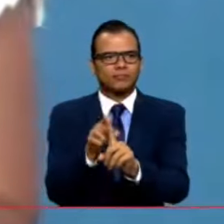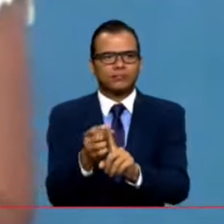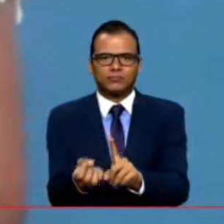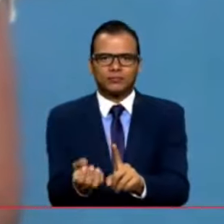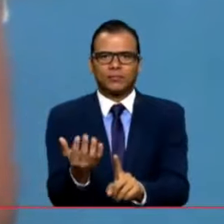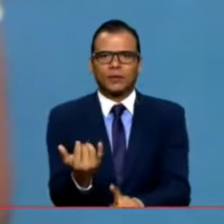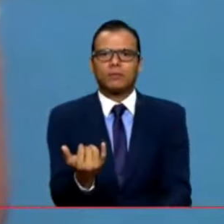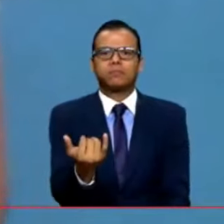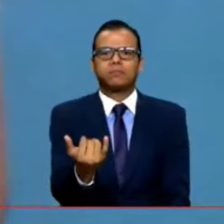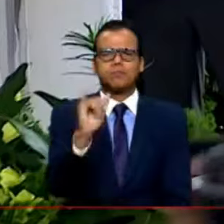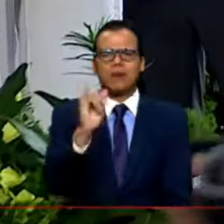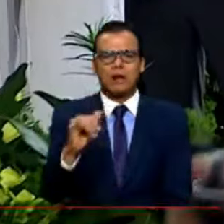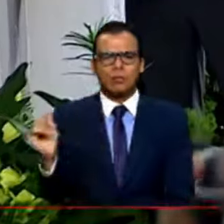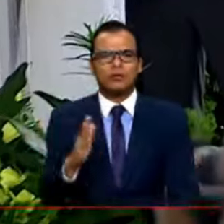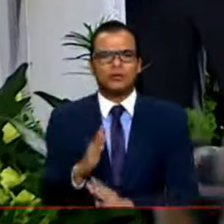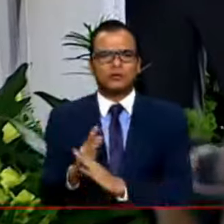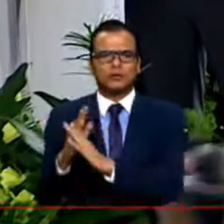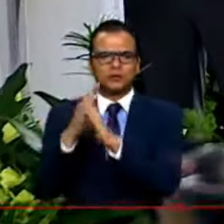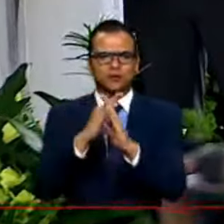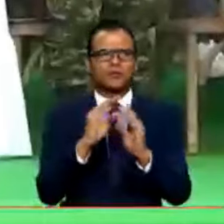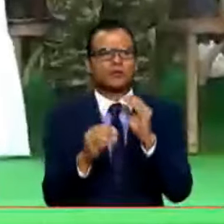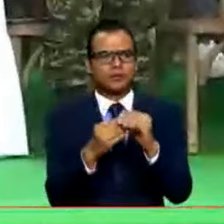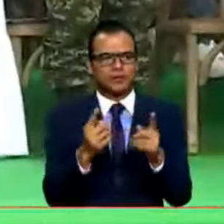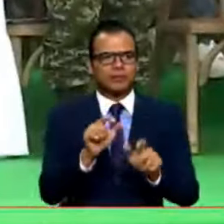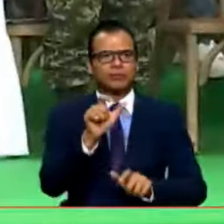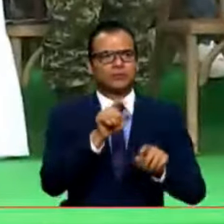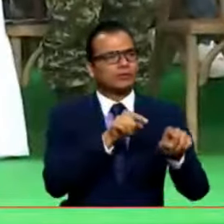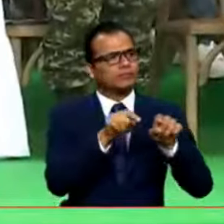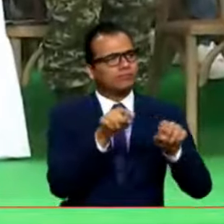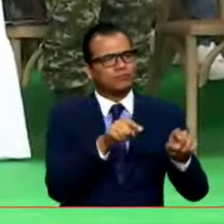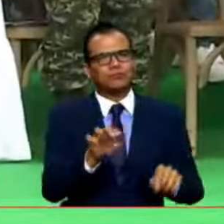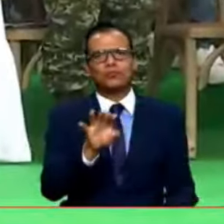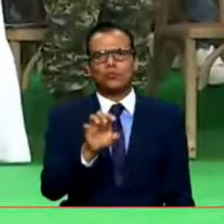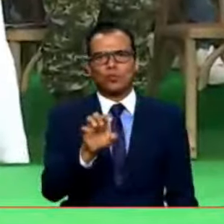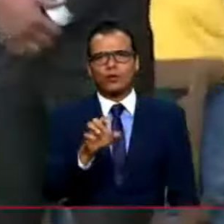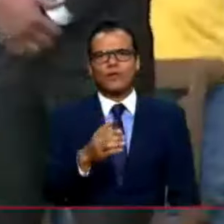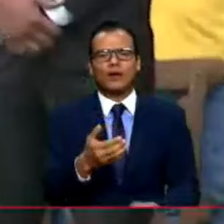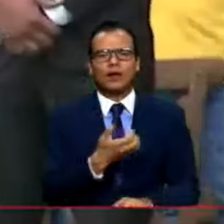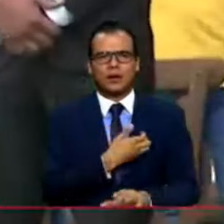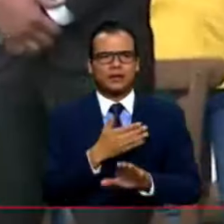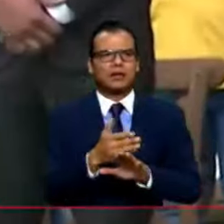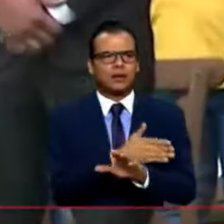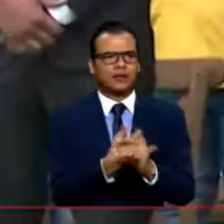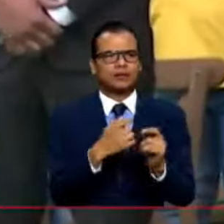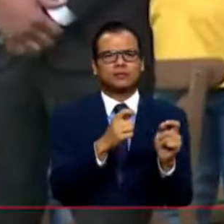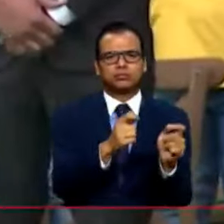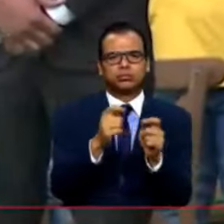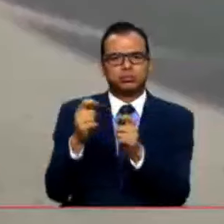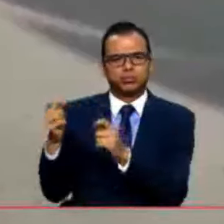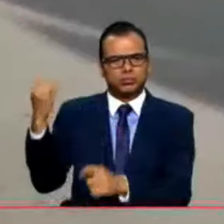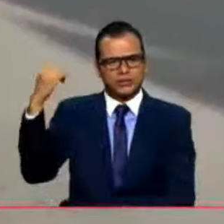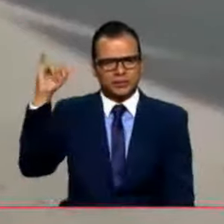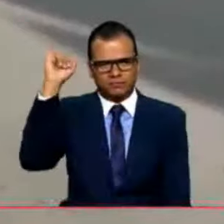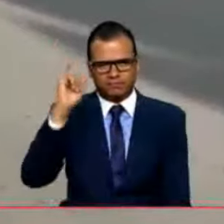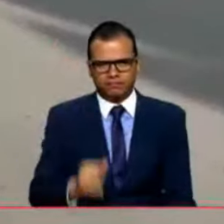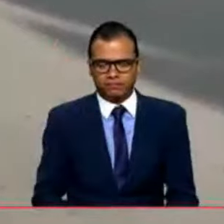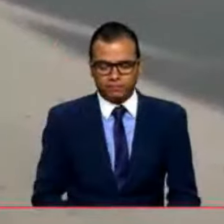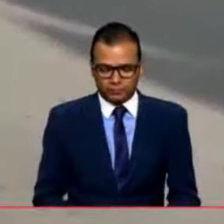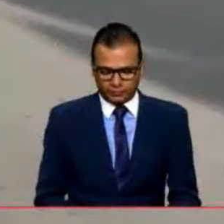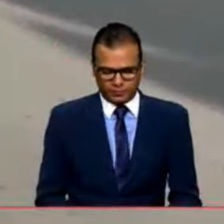de nuestro municipio. Otros 9 alcaldes del Valle del Cauca ya habían tomado posesión en los últimos días.